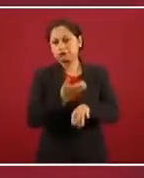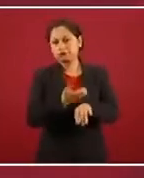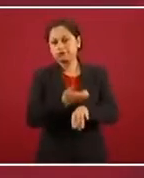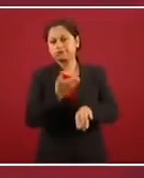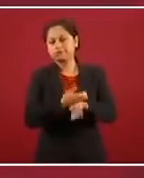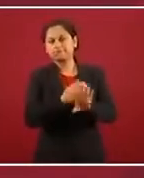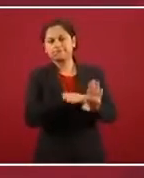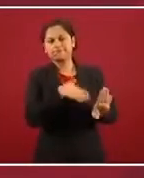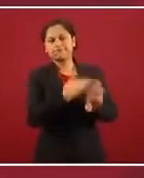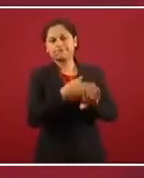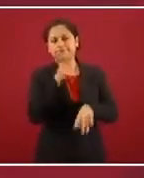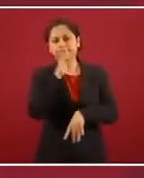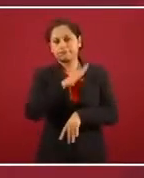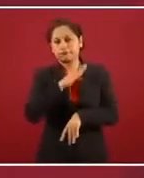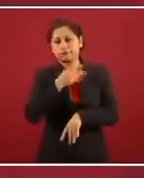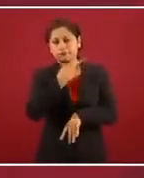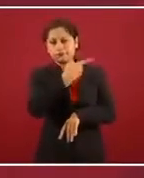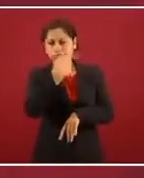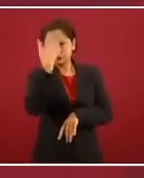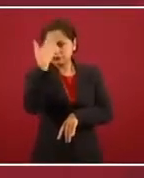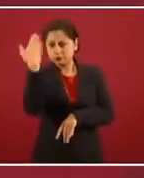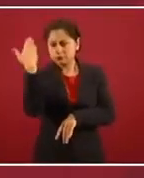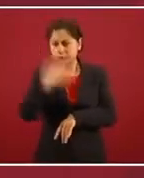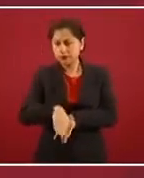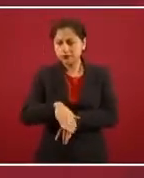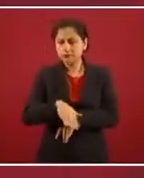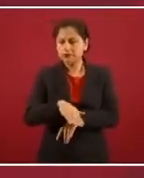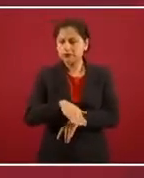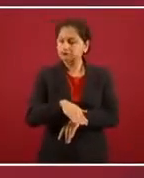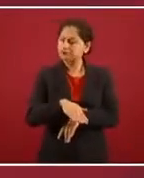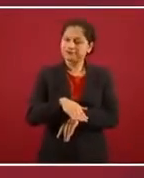O sea, no conviene a ninguna de